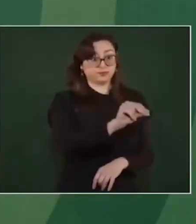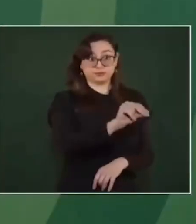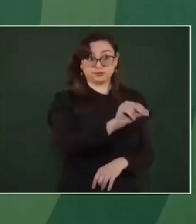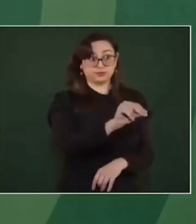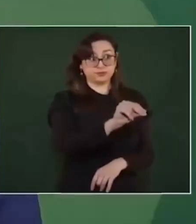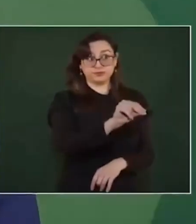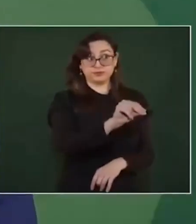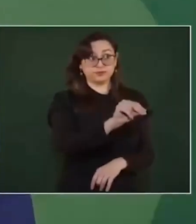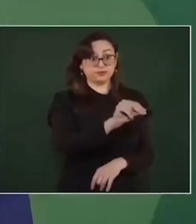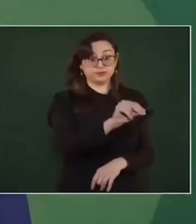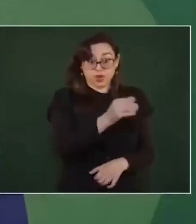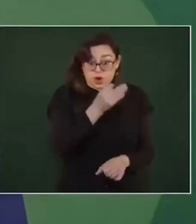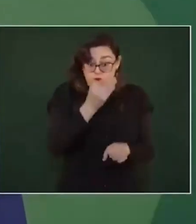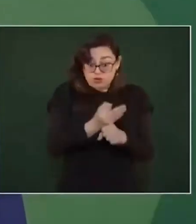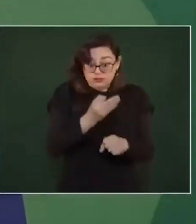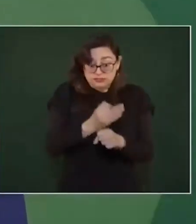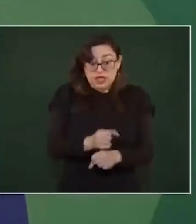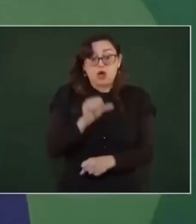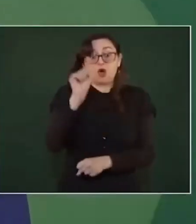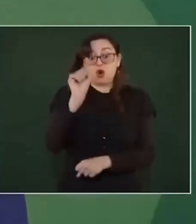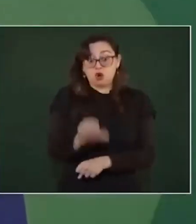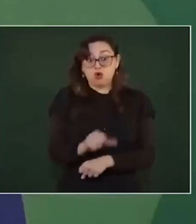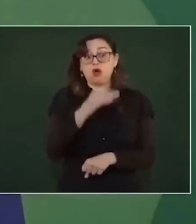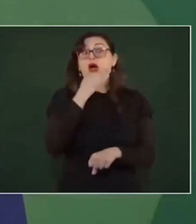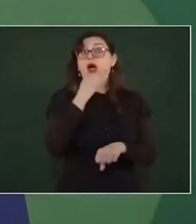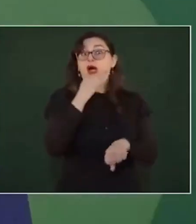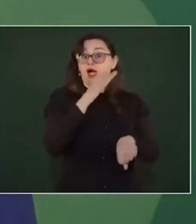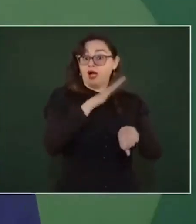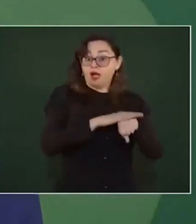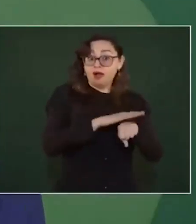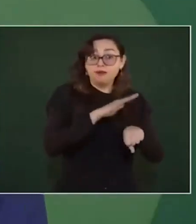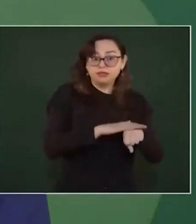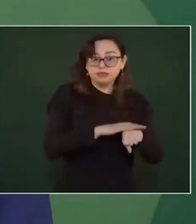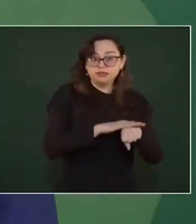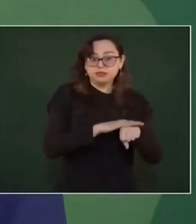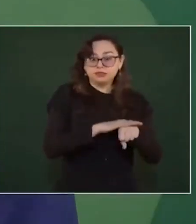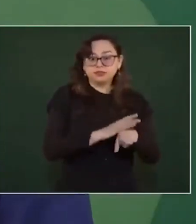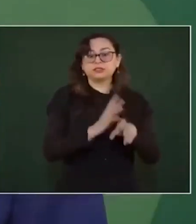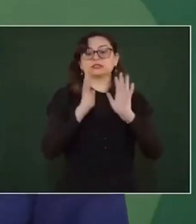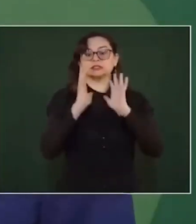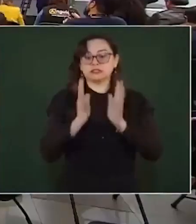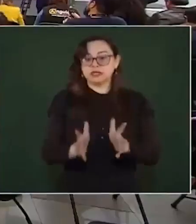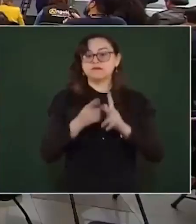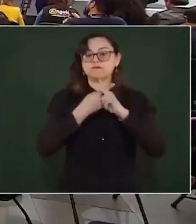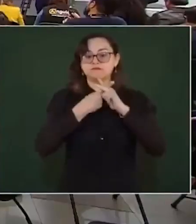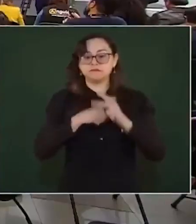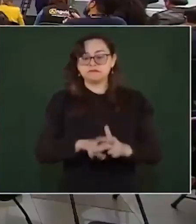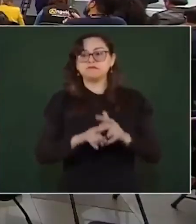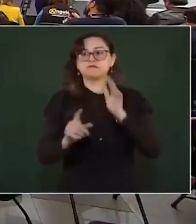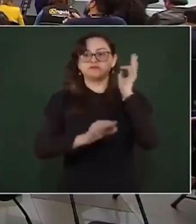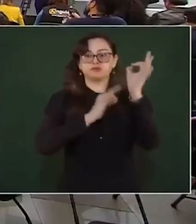Desde hoy vamos a iniciar una campaña de información